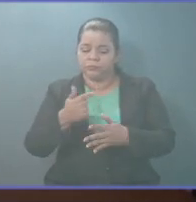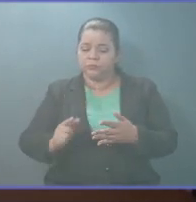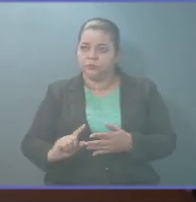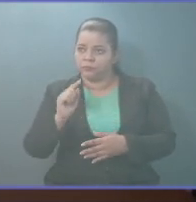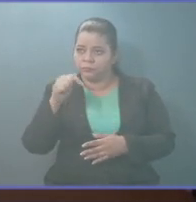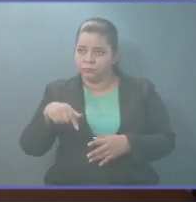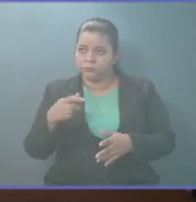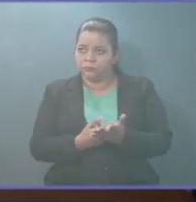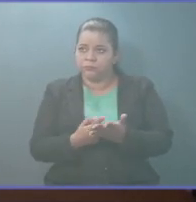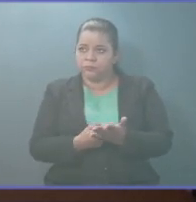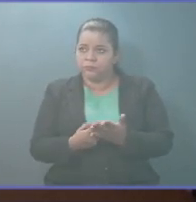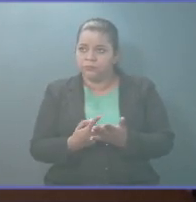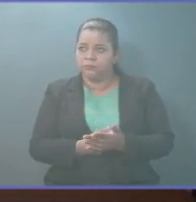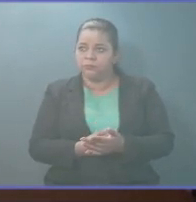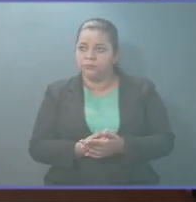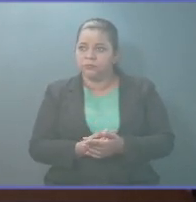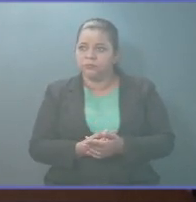tribunal.